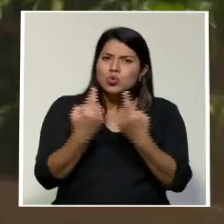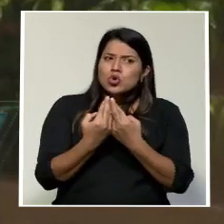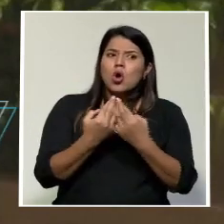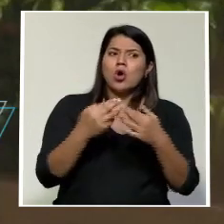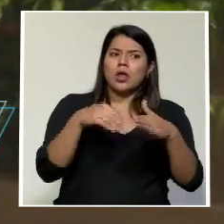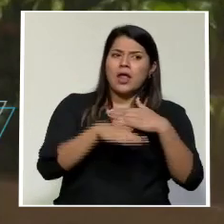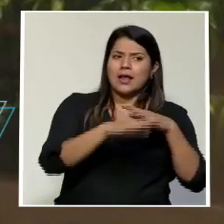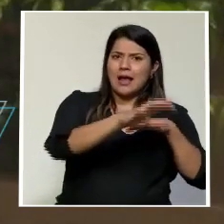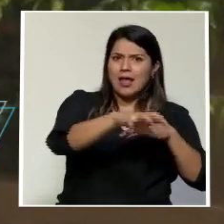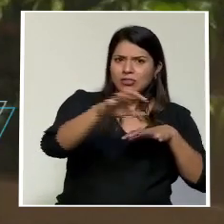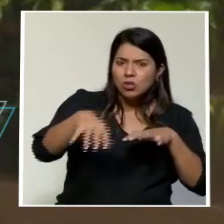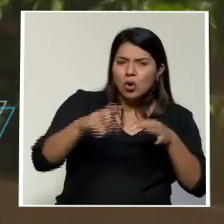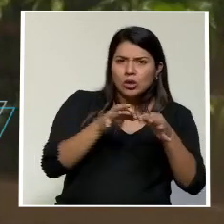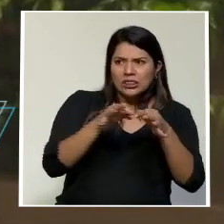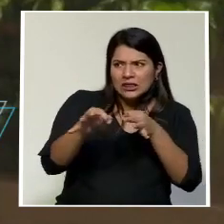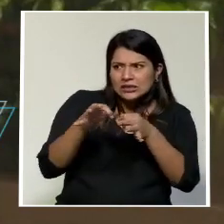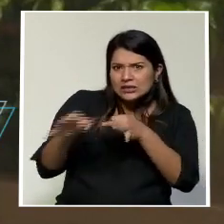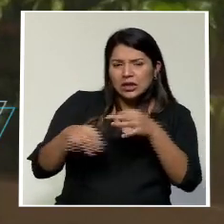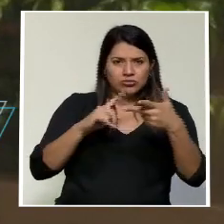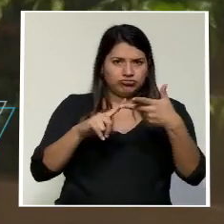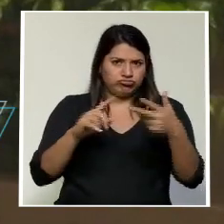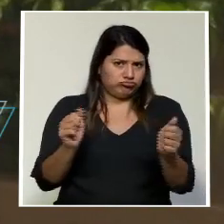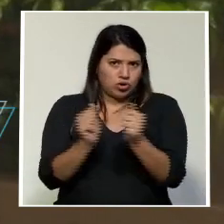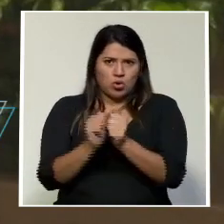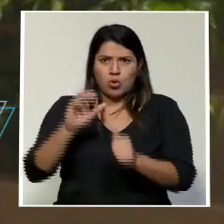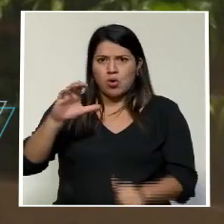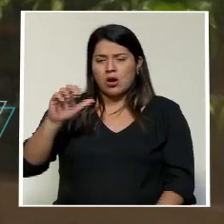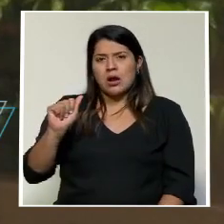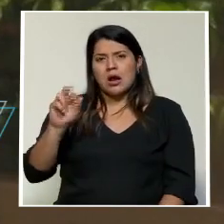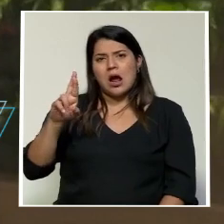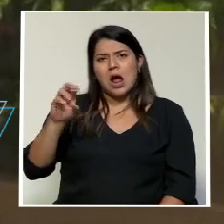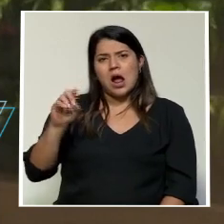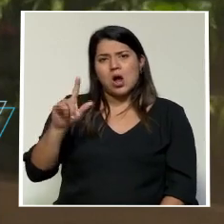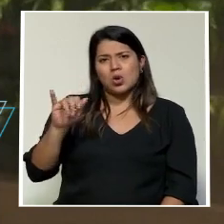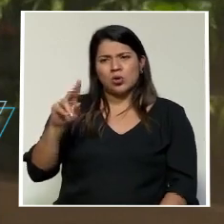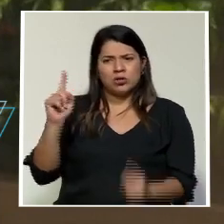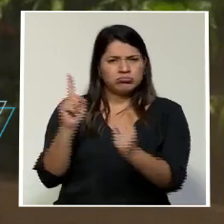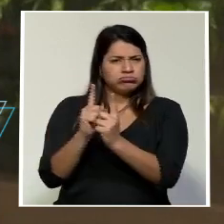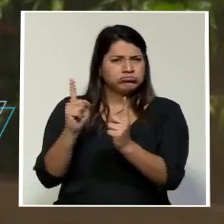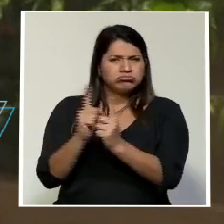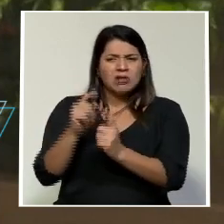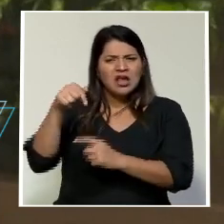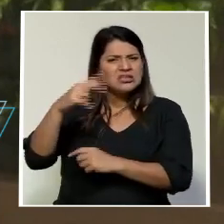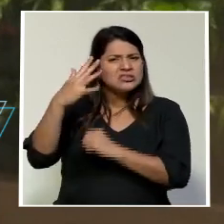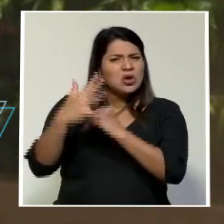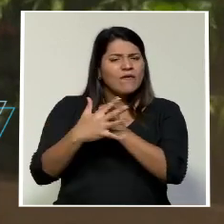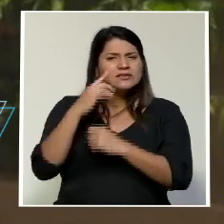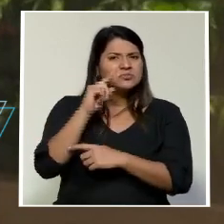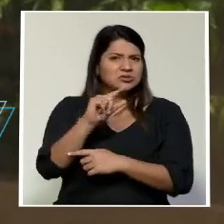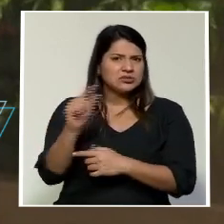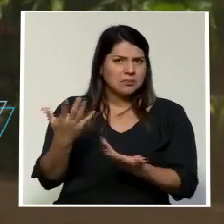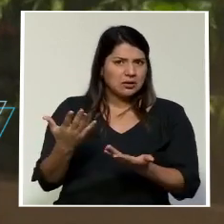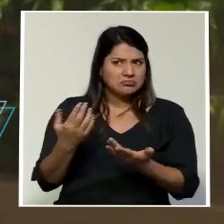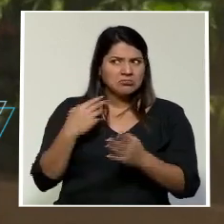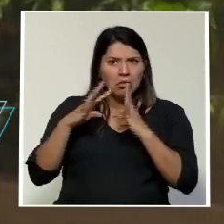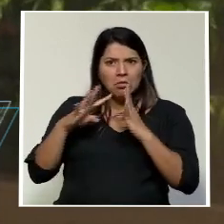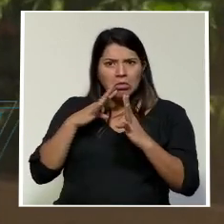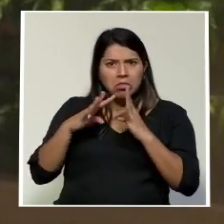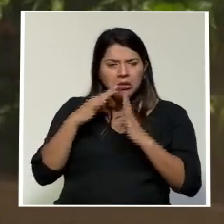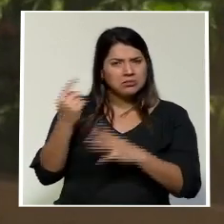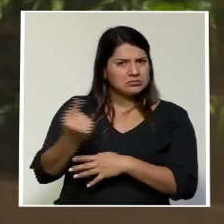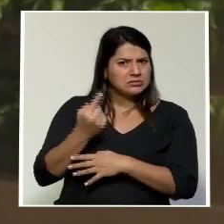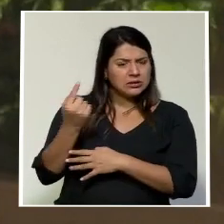etcétera, y con doña Carolina nos vemos aquí nosotros cinco días a la semana, y entonces estamos hablando. Claro